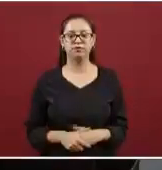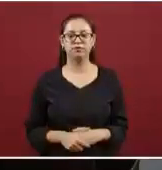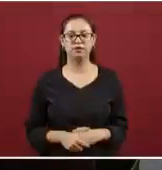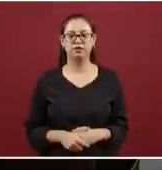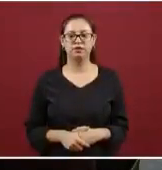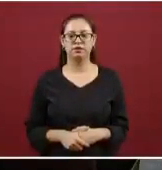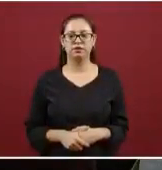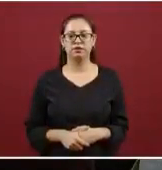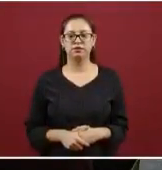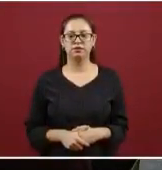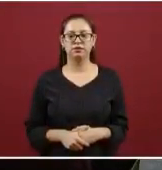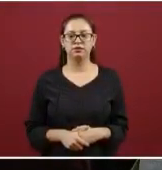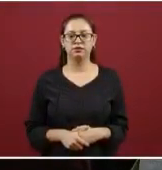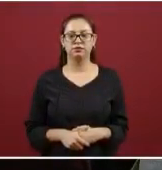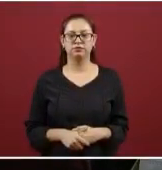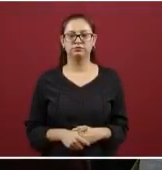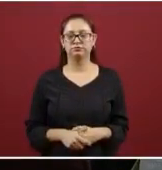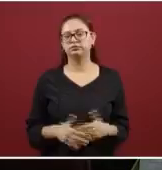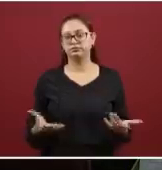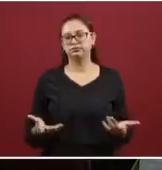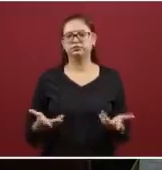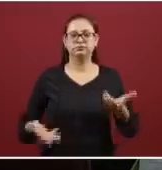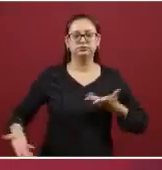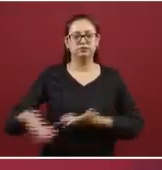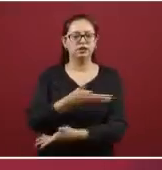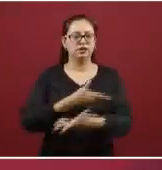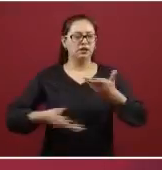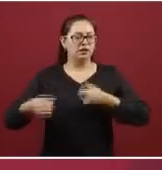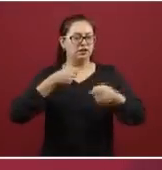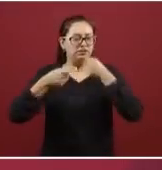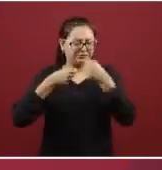Se llama rueda de prensa.